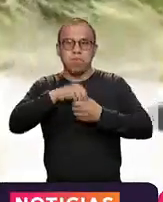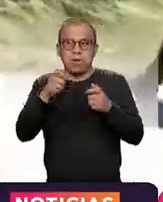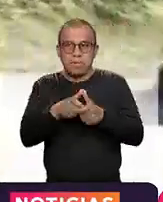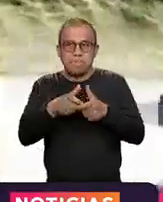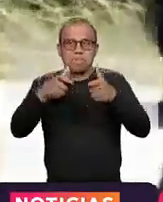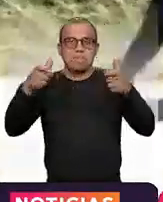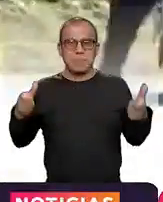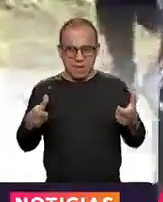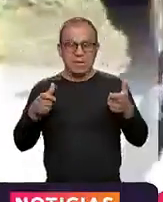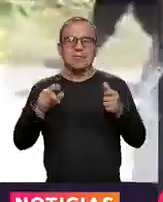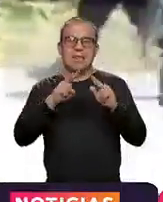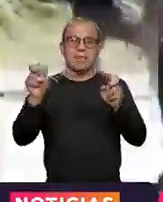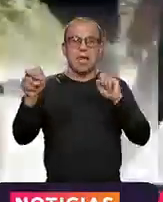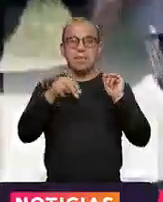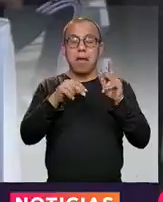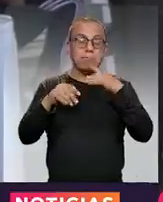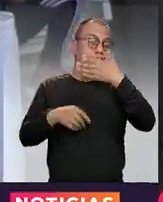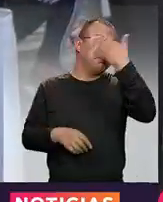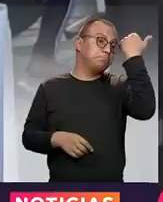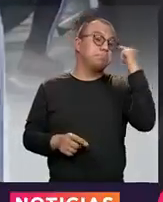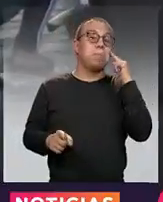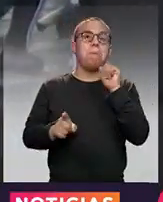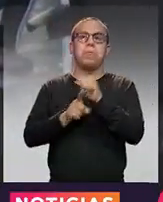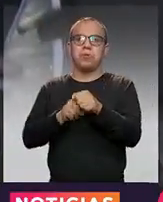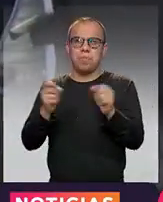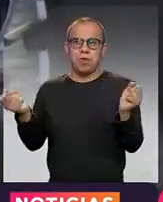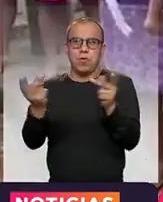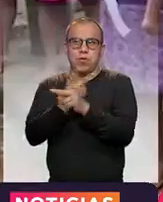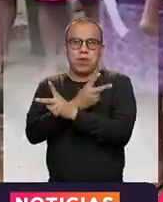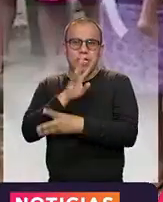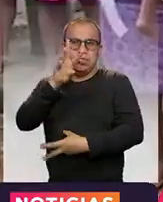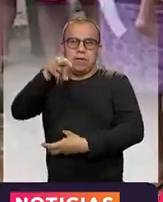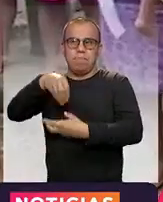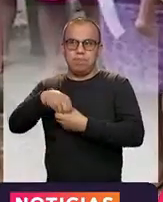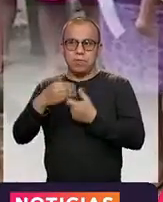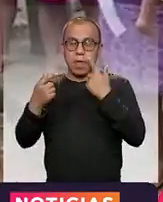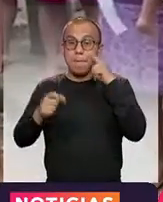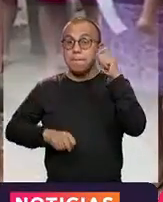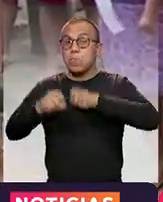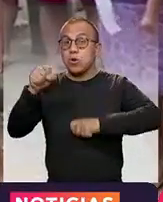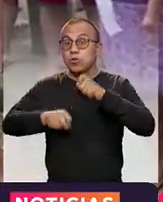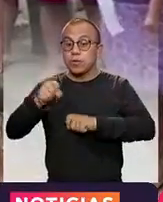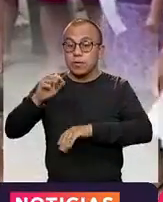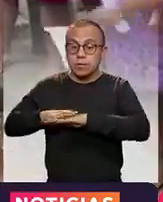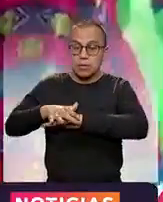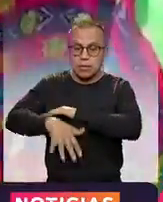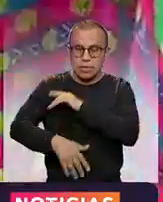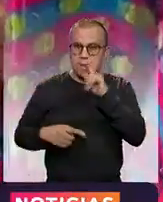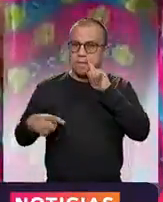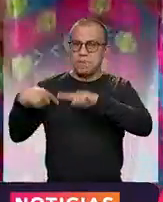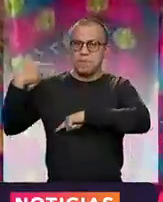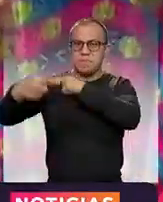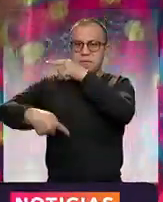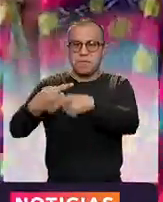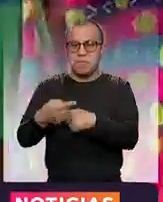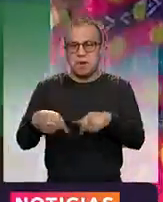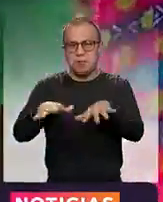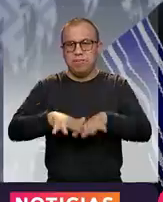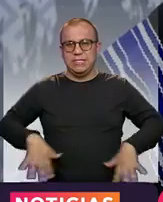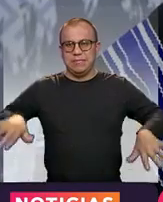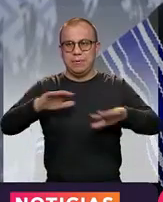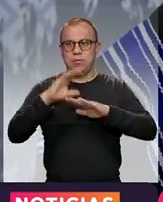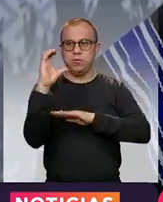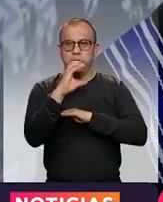se instaura el olvido gubernamental, a pesar de la violencia que, según ellos, podría traer consecuencias generacionales en todo el país.